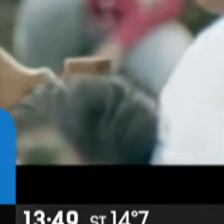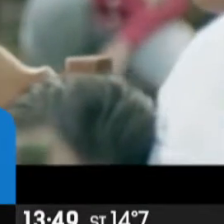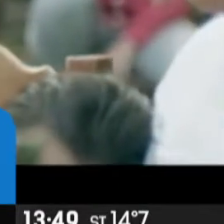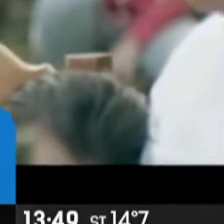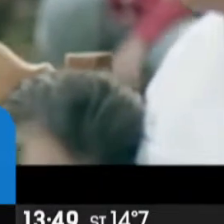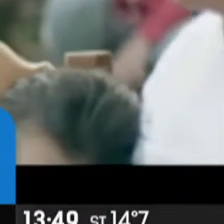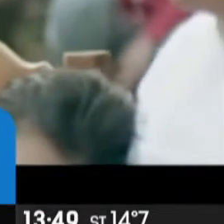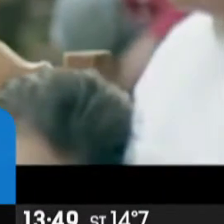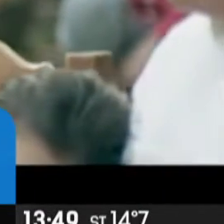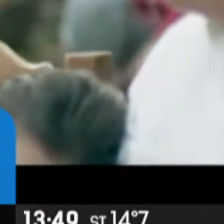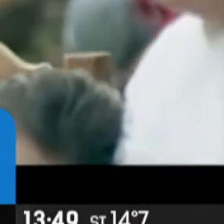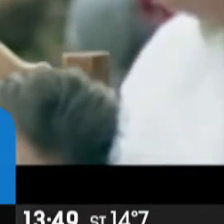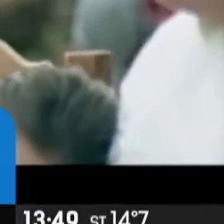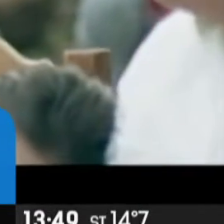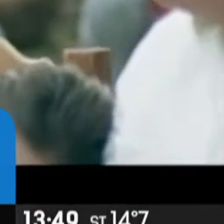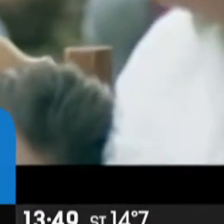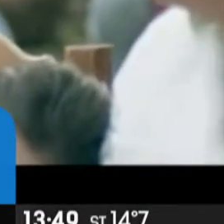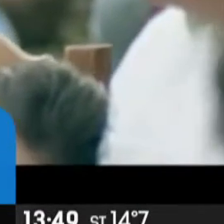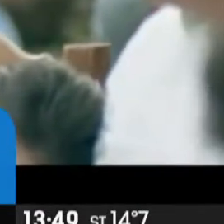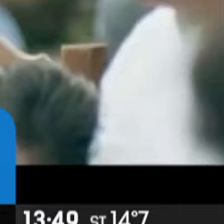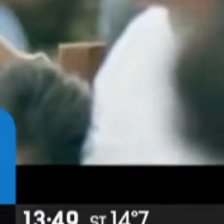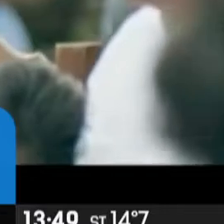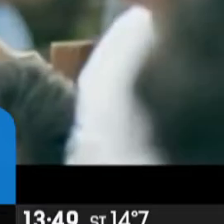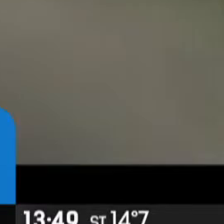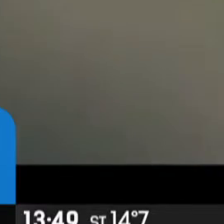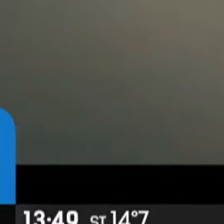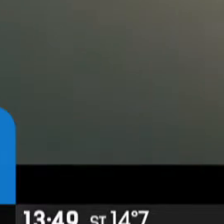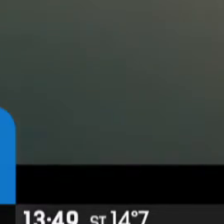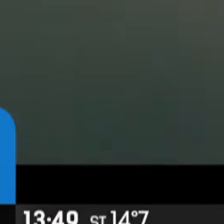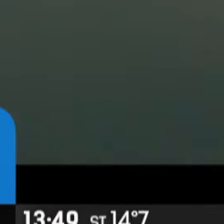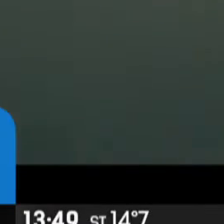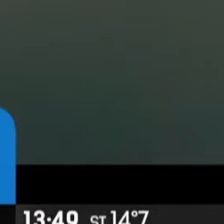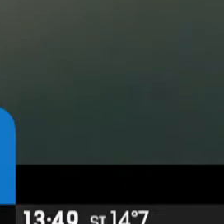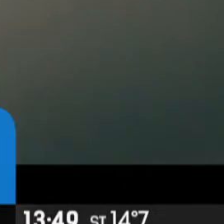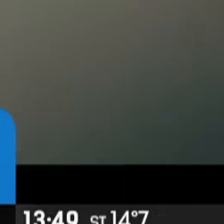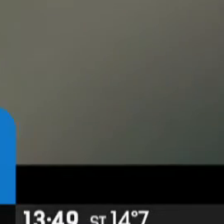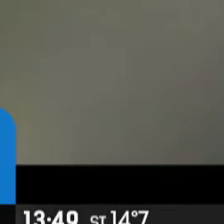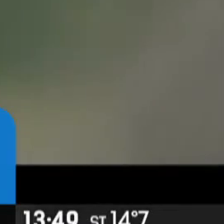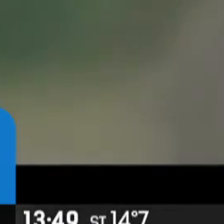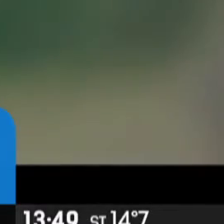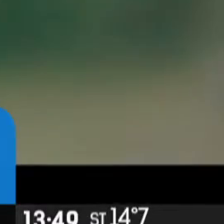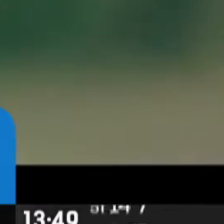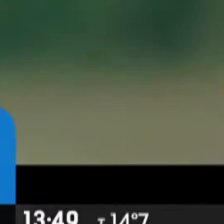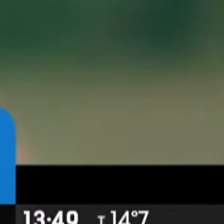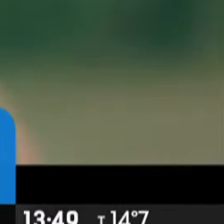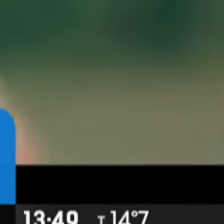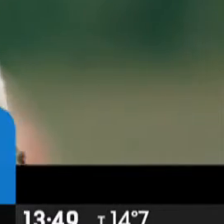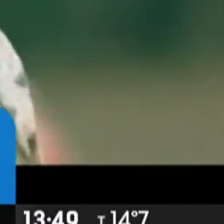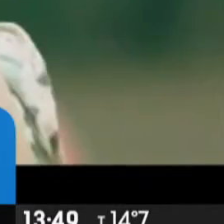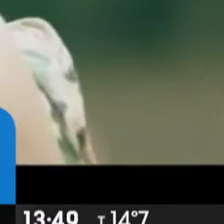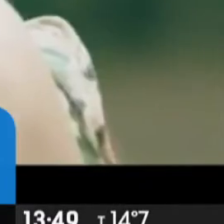Mi tierra veracruzana te quiero ver, volverte a ver, volverte a